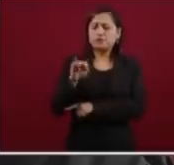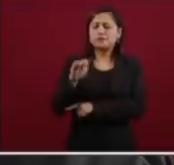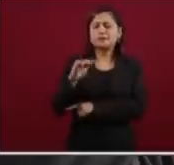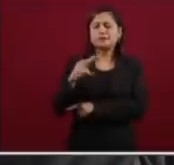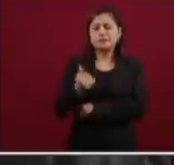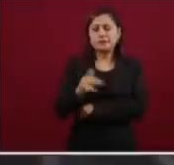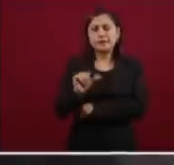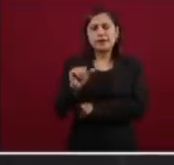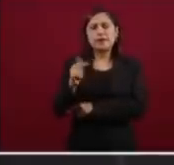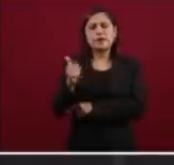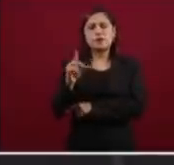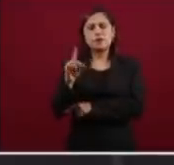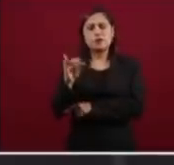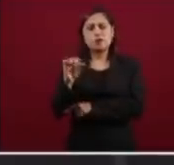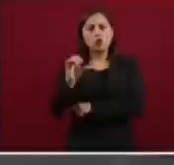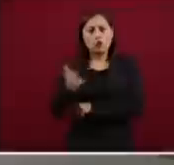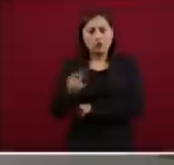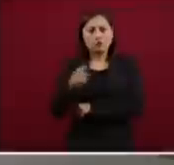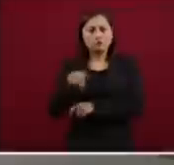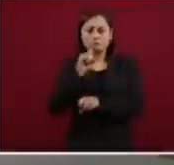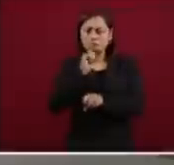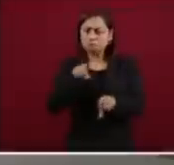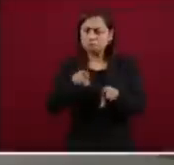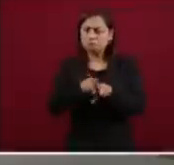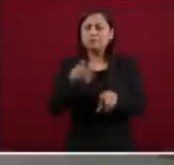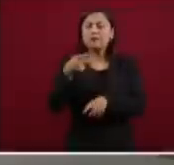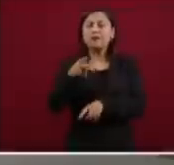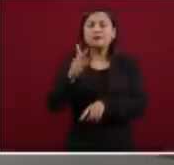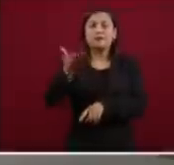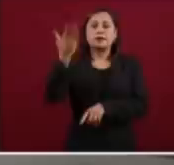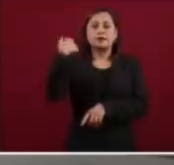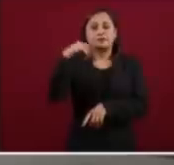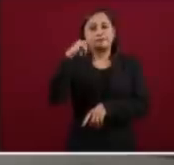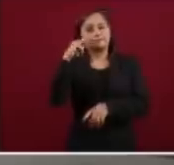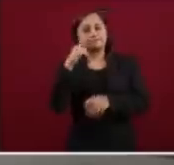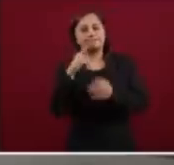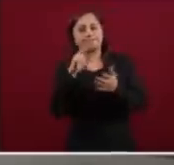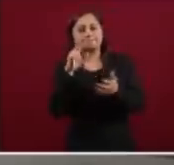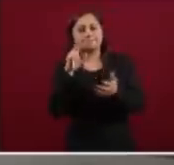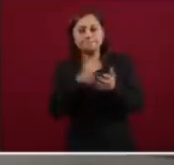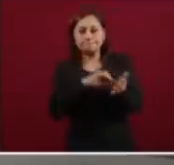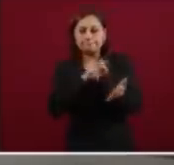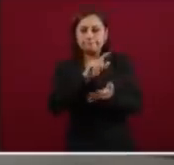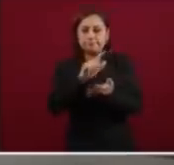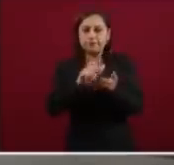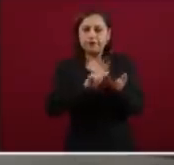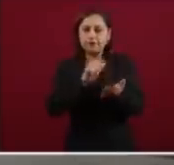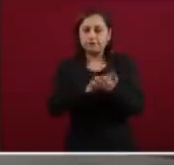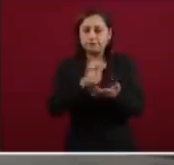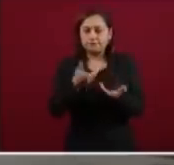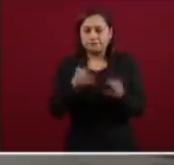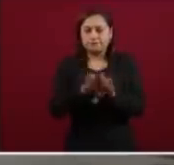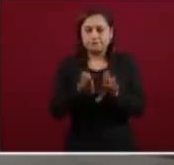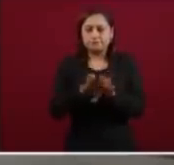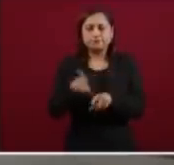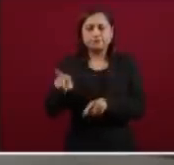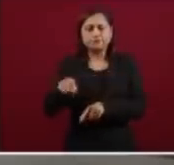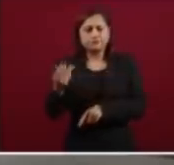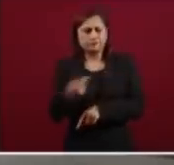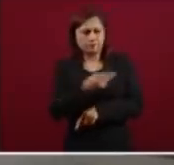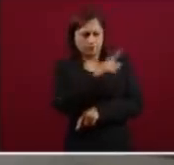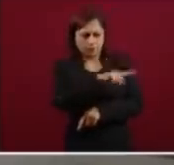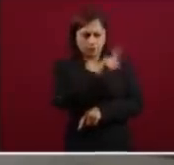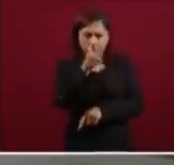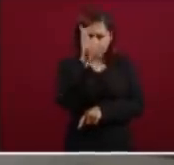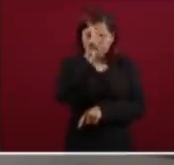la reforma legal aunque fuera ernestina godoy la procuradores o